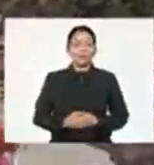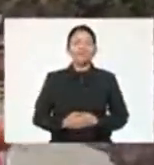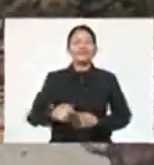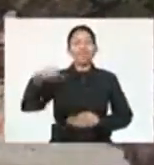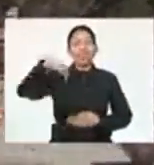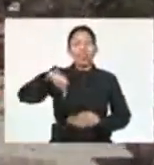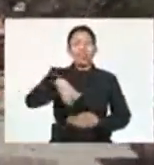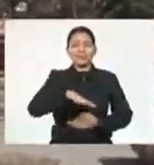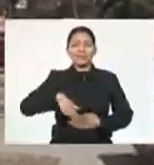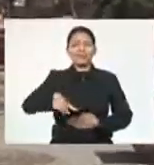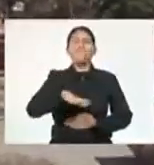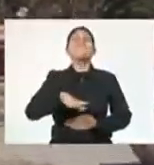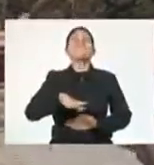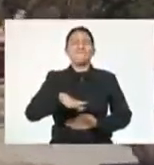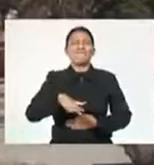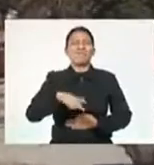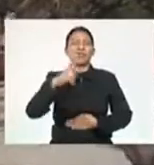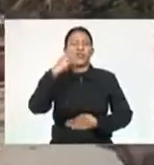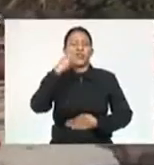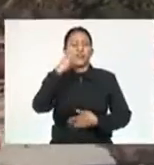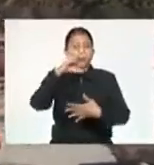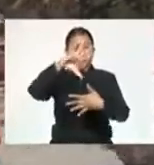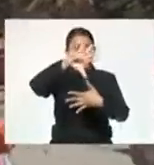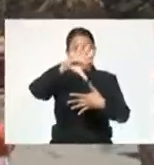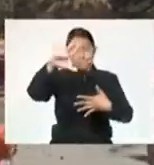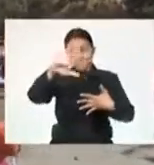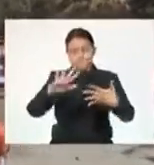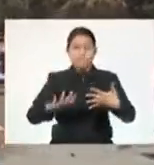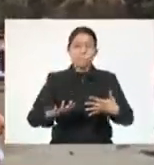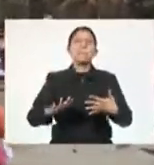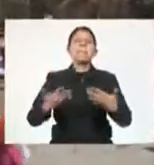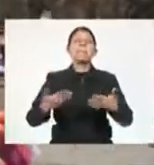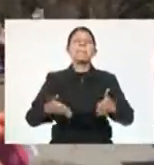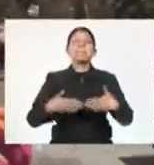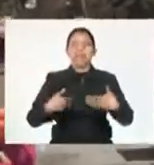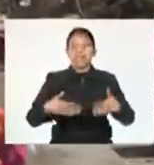encontramos en el Pacífico panameño para documentar el nacimiento de una de las especies.